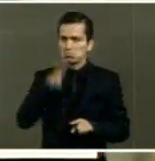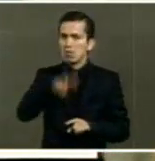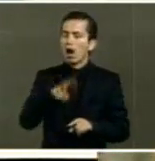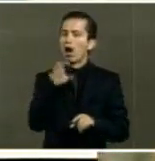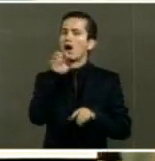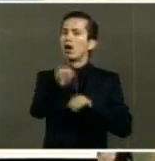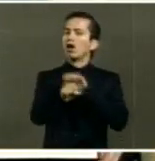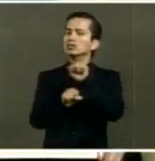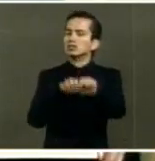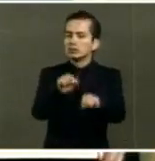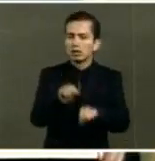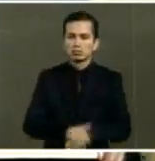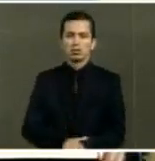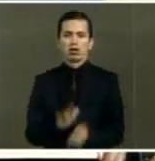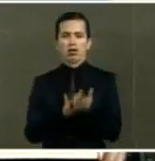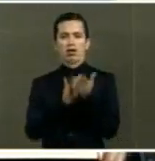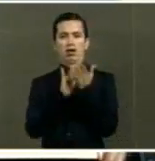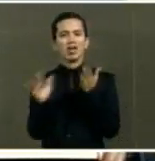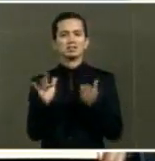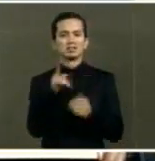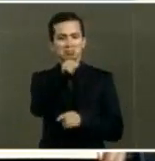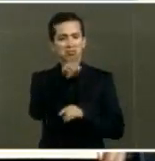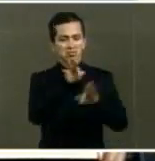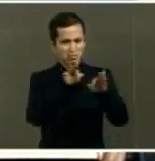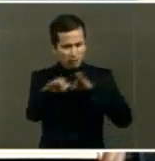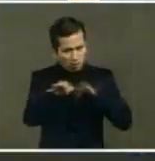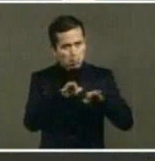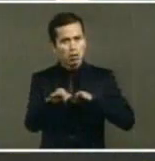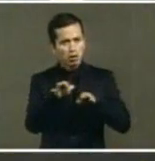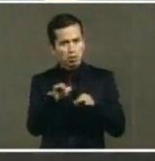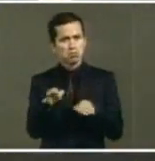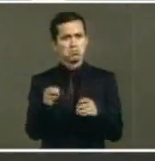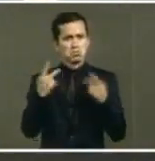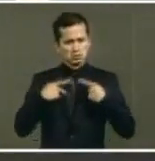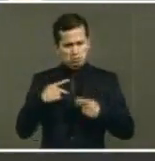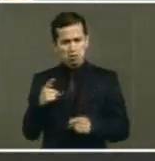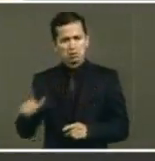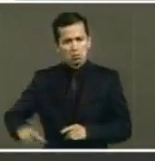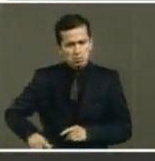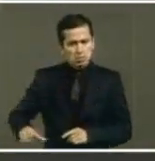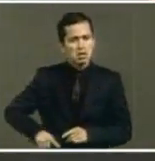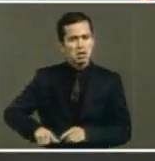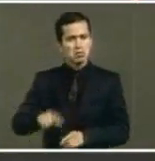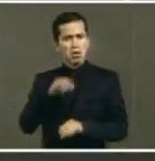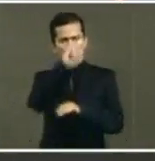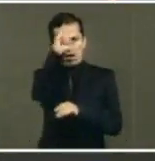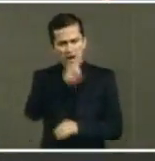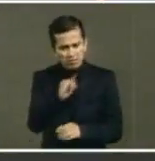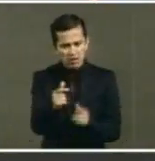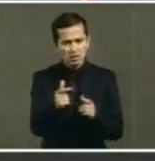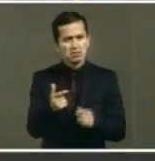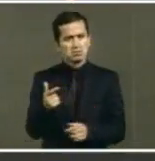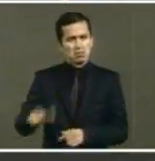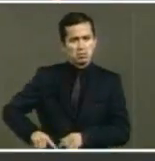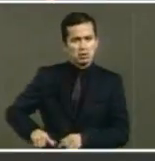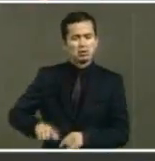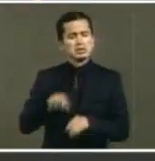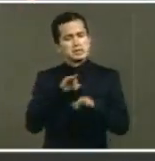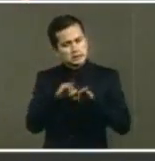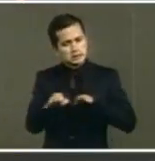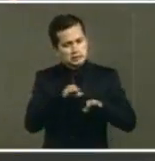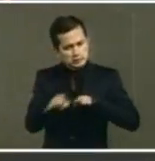Gracias al trabajo responsable de muchos gobernadores y jefes de gobierno, La mayoría de los titulares de seguridad